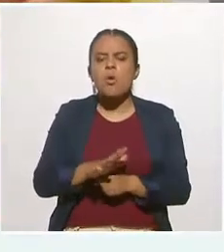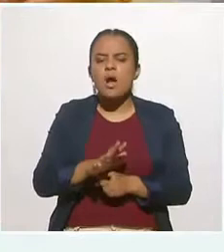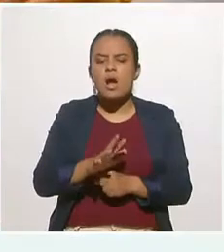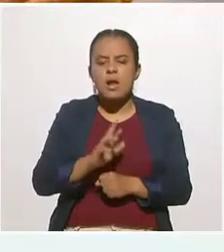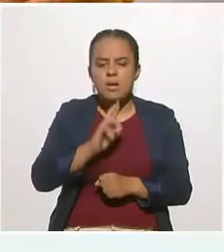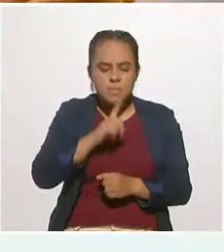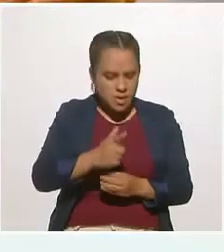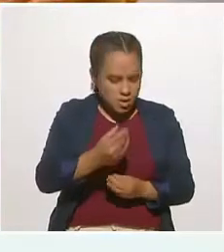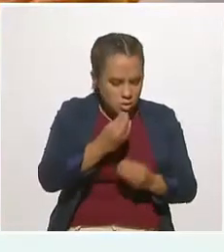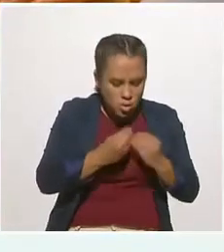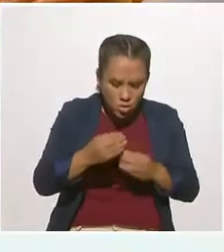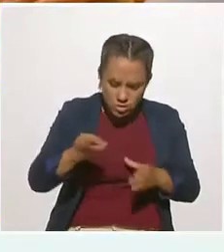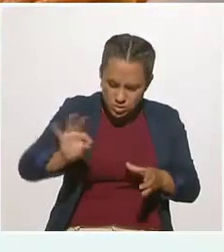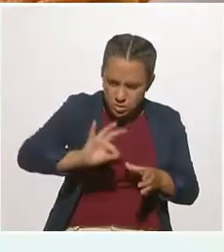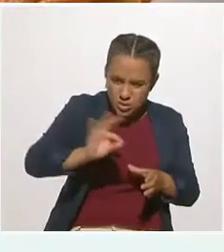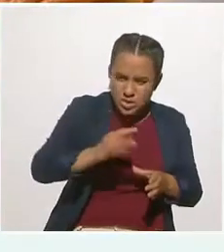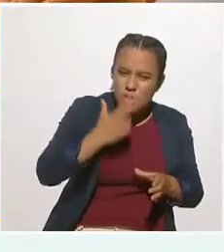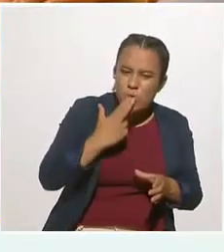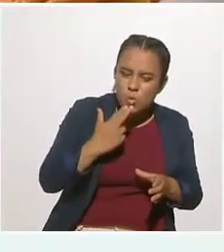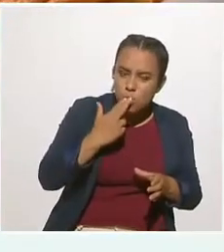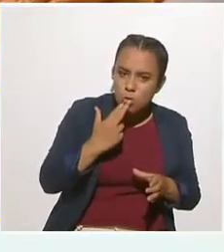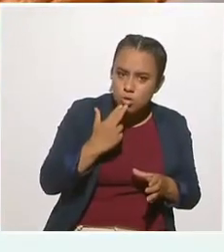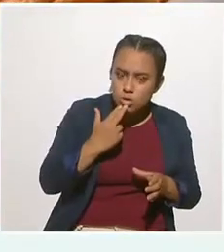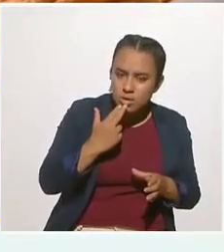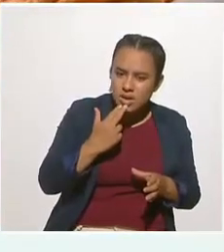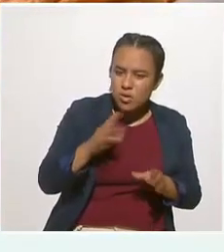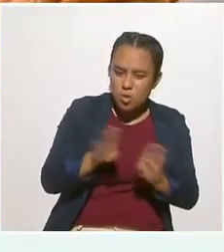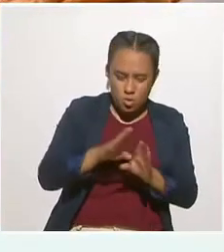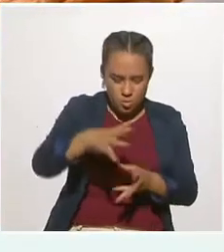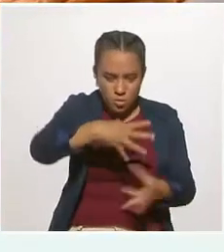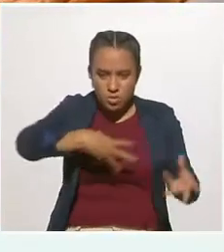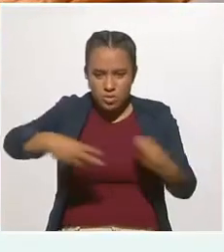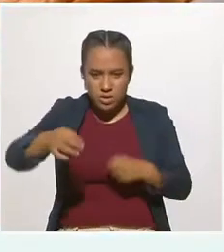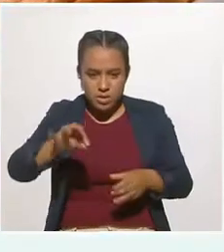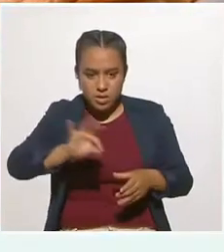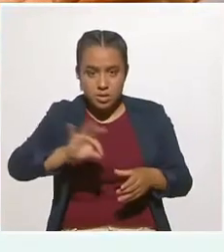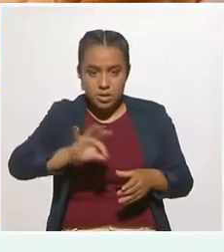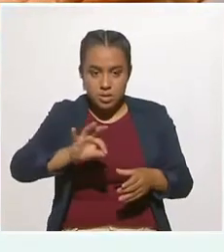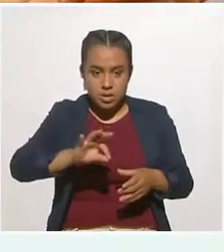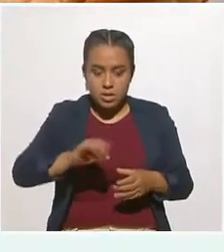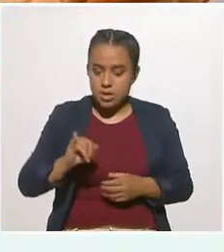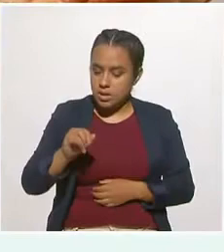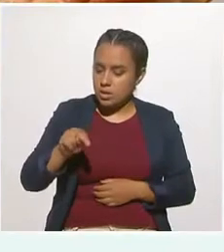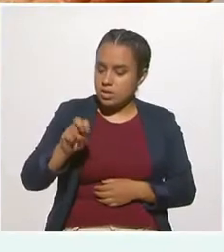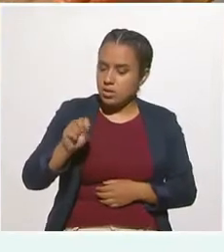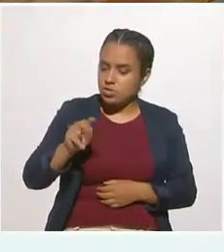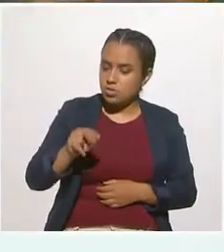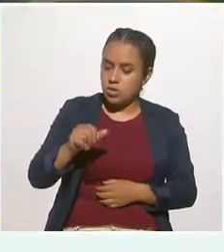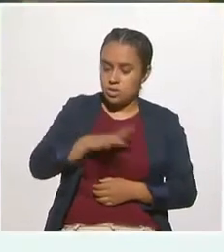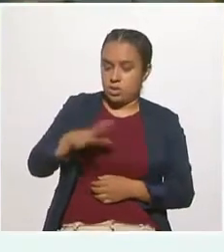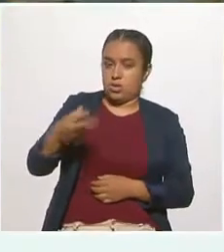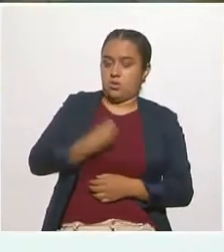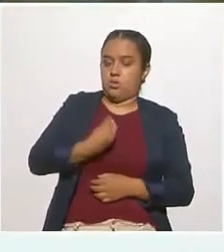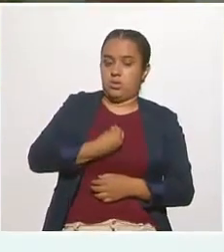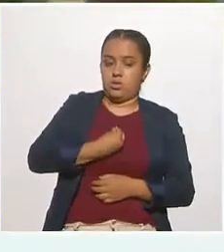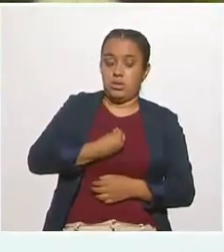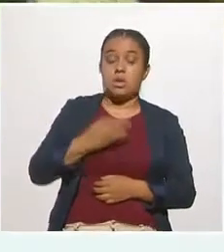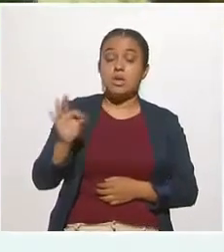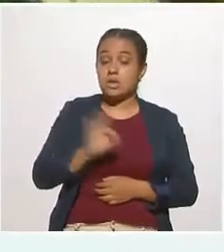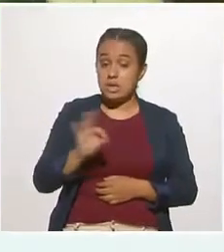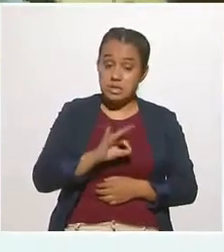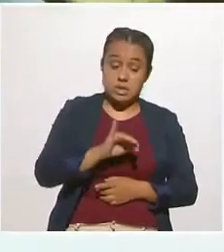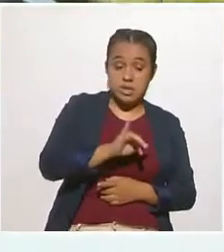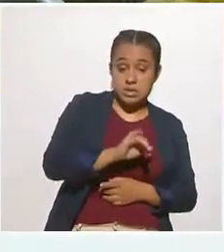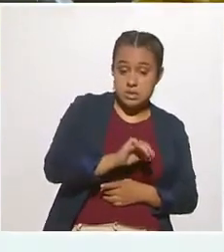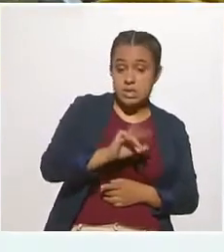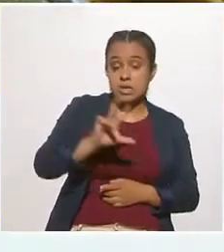no calóricos en la resistencia a la insulina, o sea, que me podrían llevar o no a una alteración